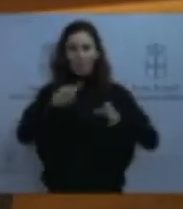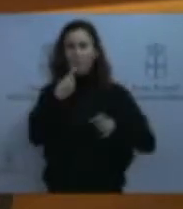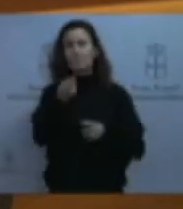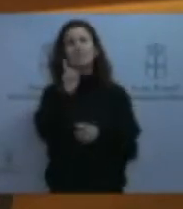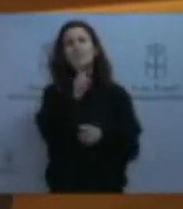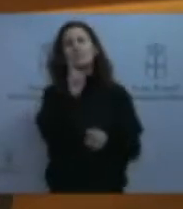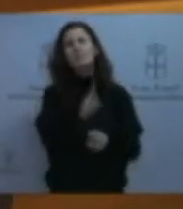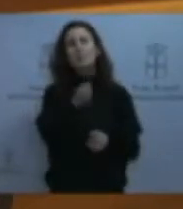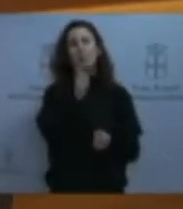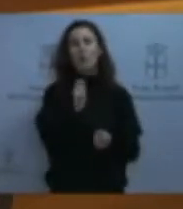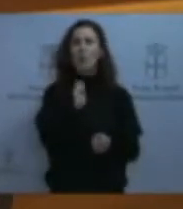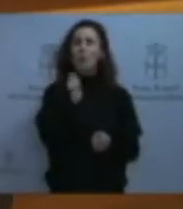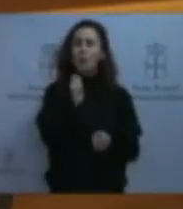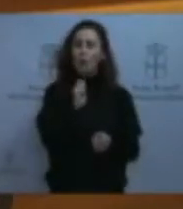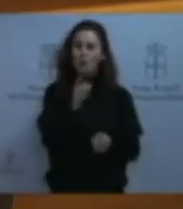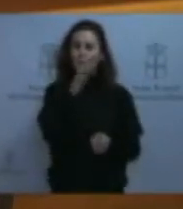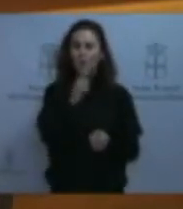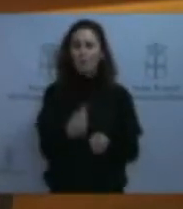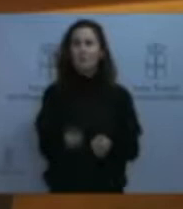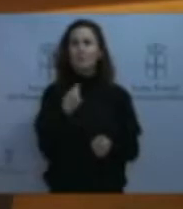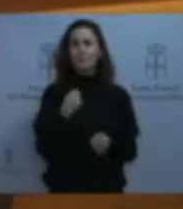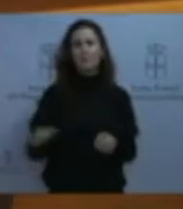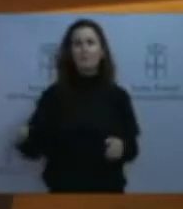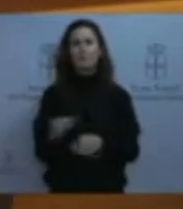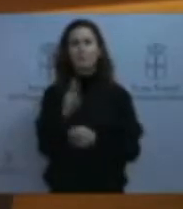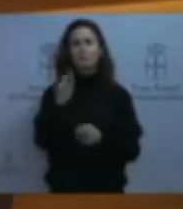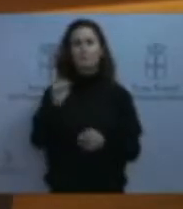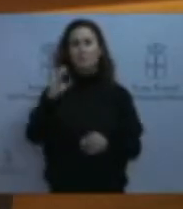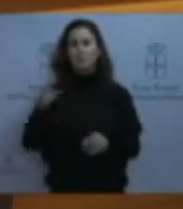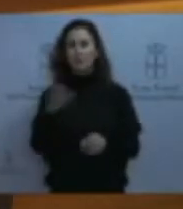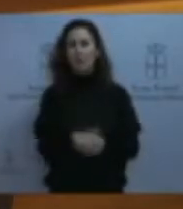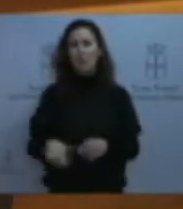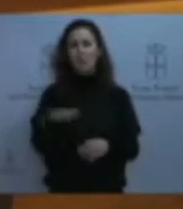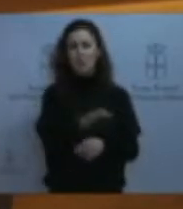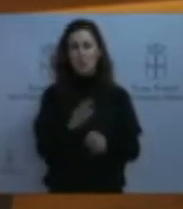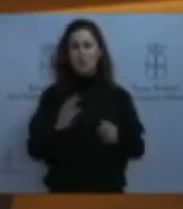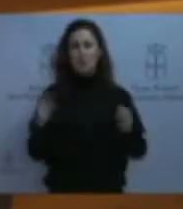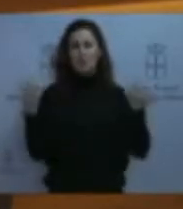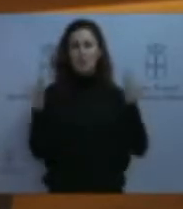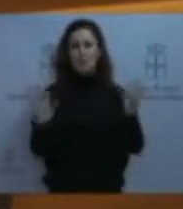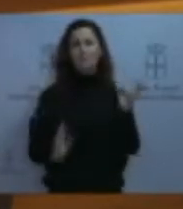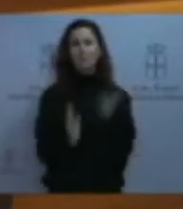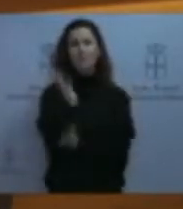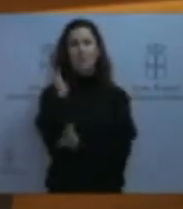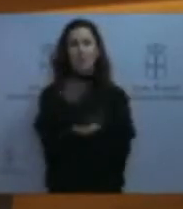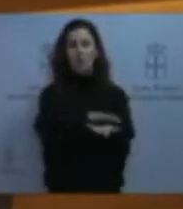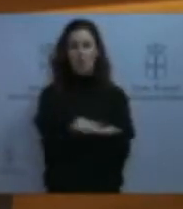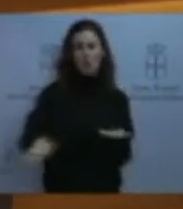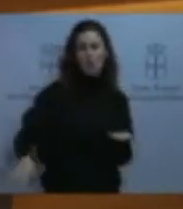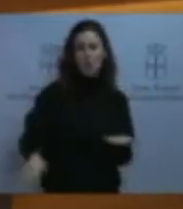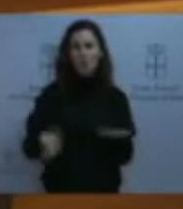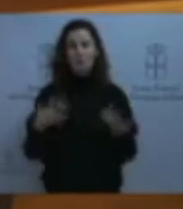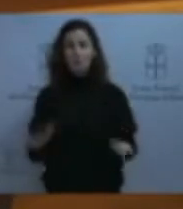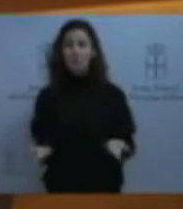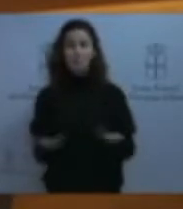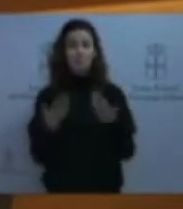falsas diciendo que se perdían las ayudas de la PAC en zonas forestales incendiadas, mientras que, sin embargo, no